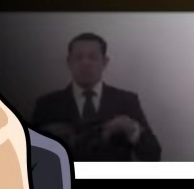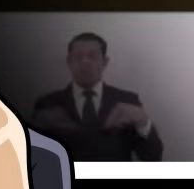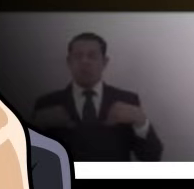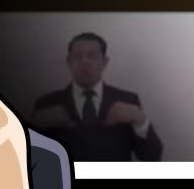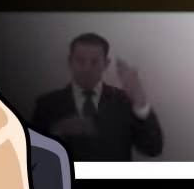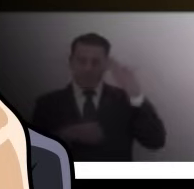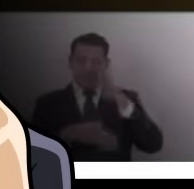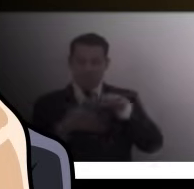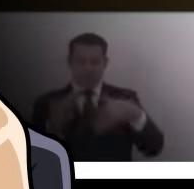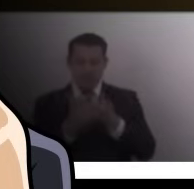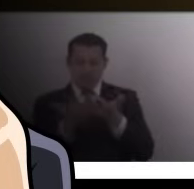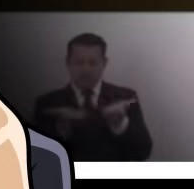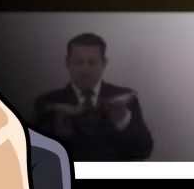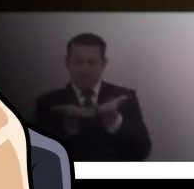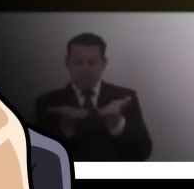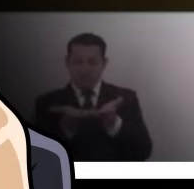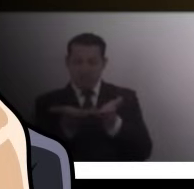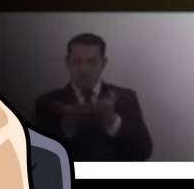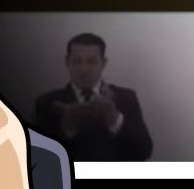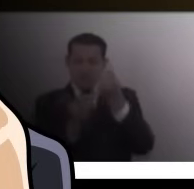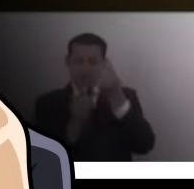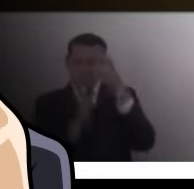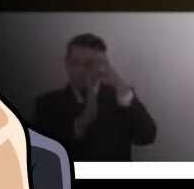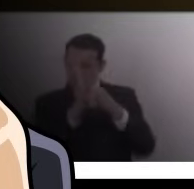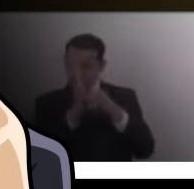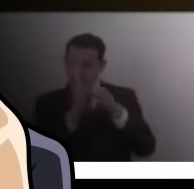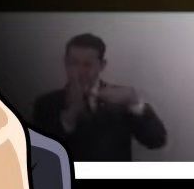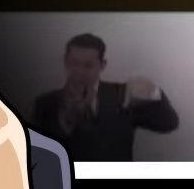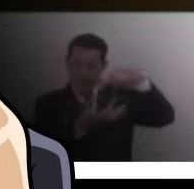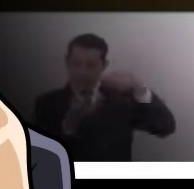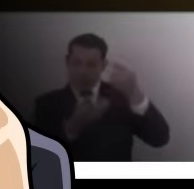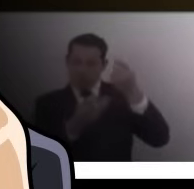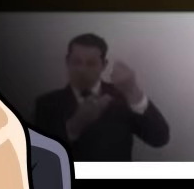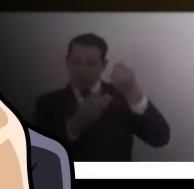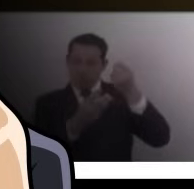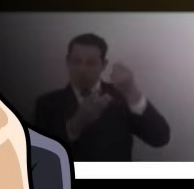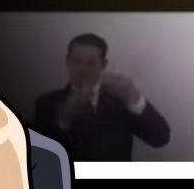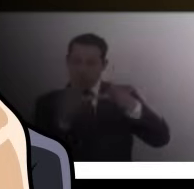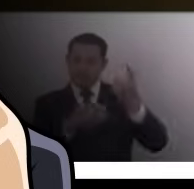Y saben que todo eso lo hemos hecho con menos dinero de lo que ellos ocuparon.